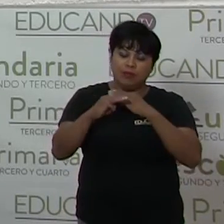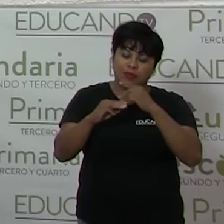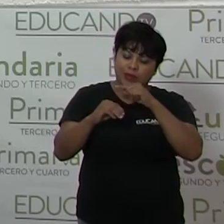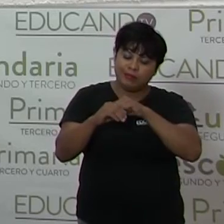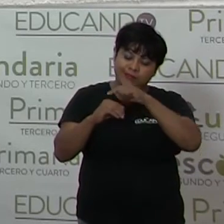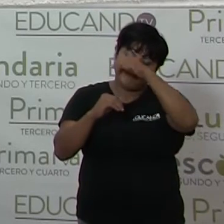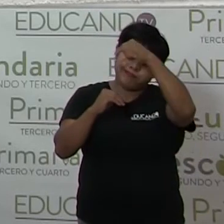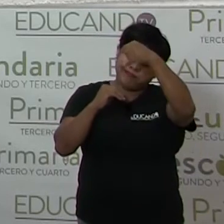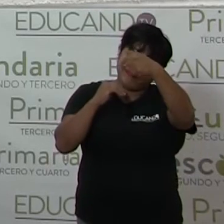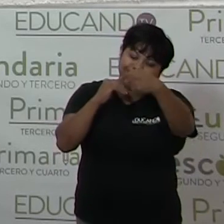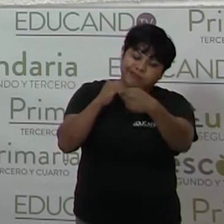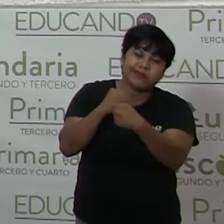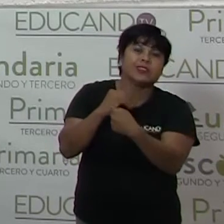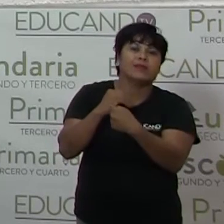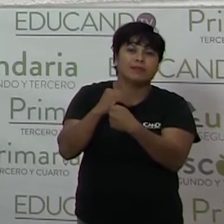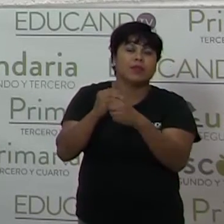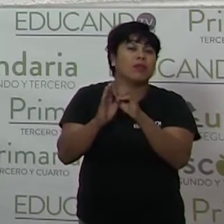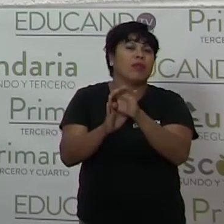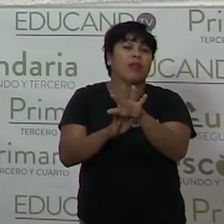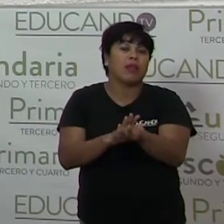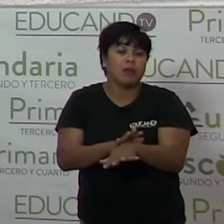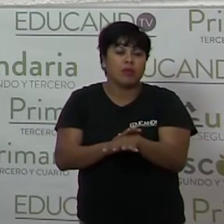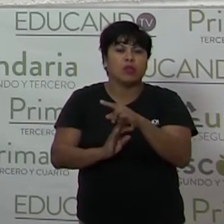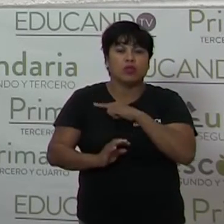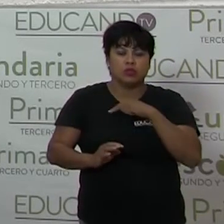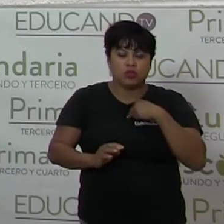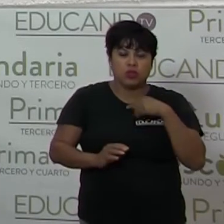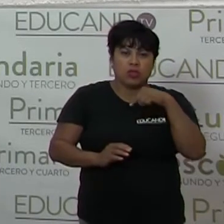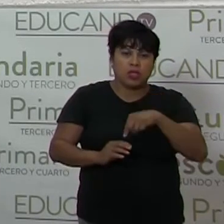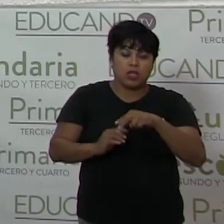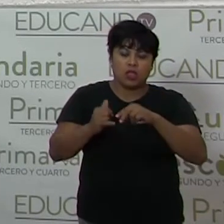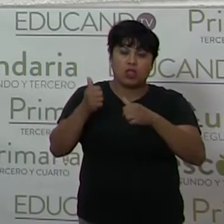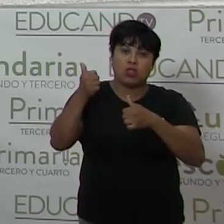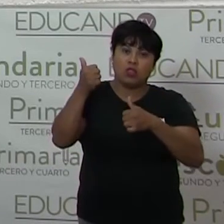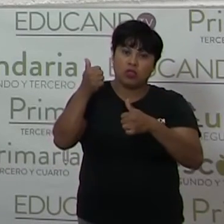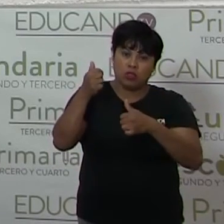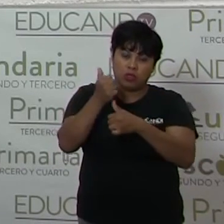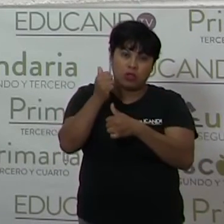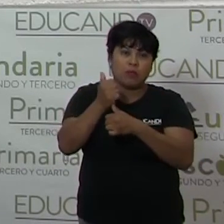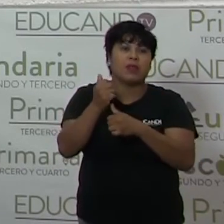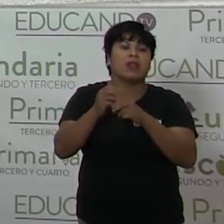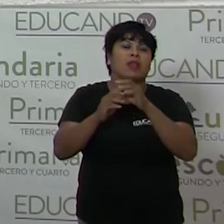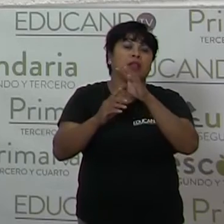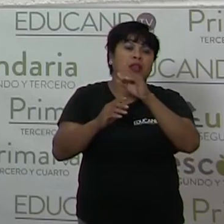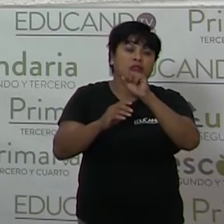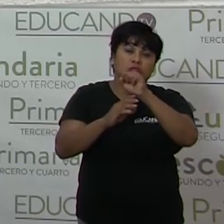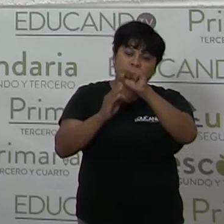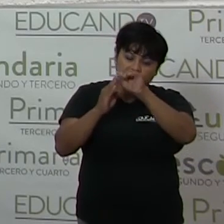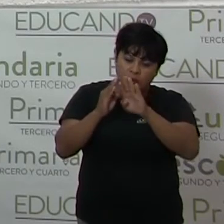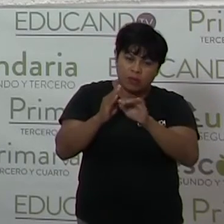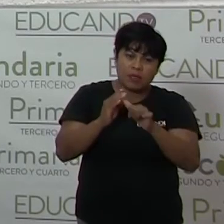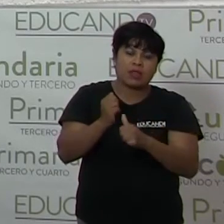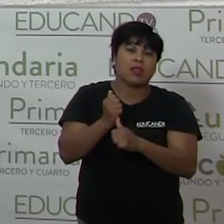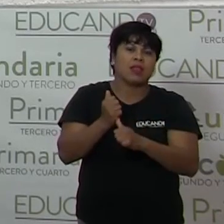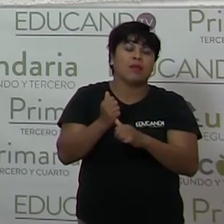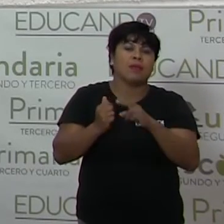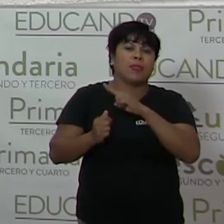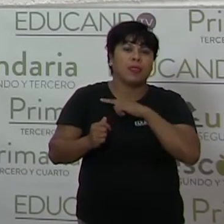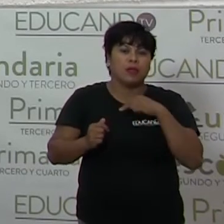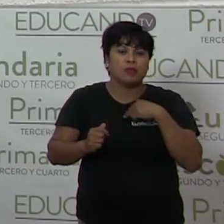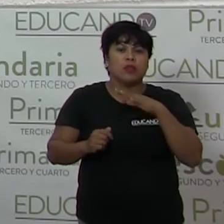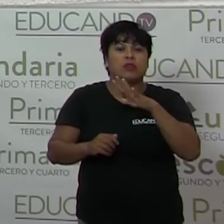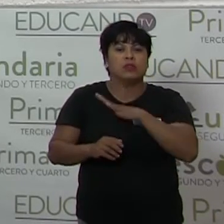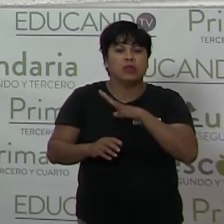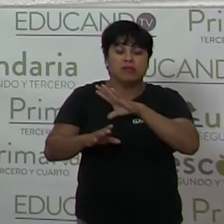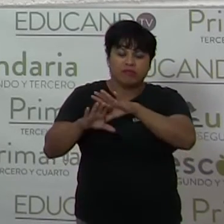del mundo en por ejemplo nosotros que vivimos en norteamérica los que viven en sudamérica y aquí nos